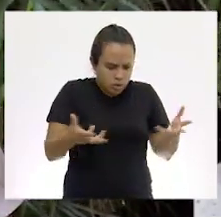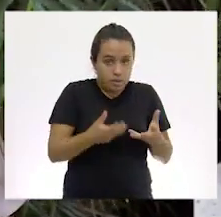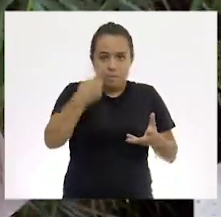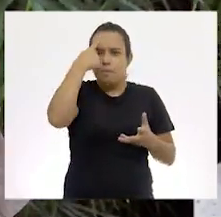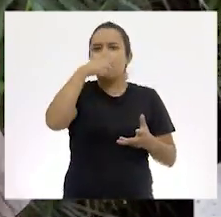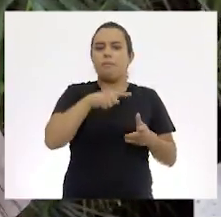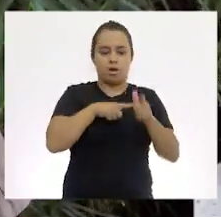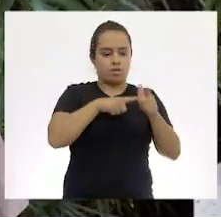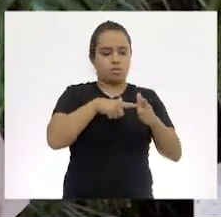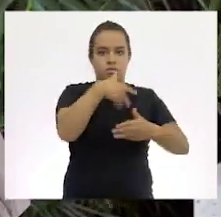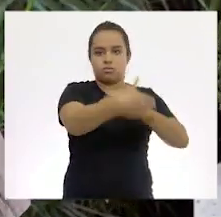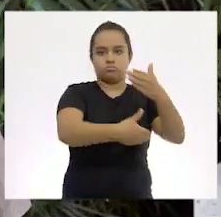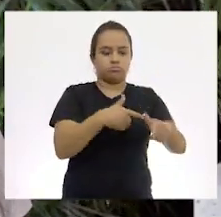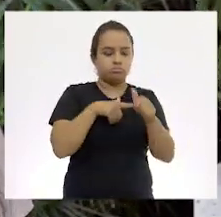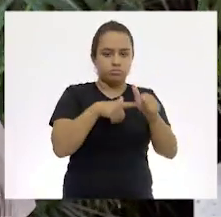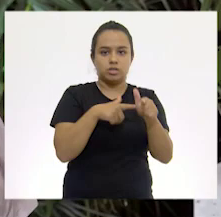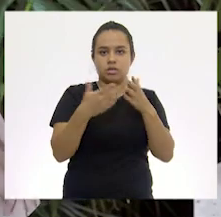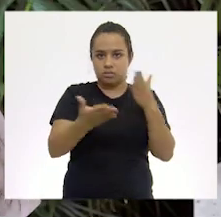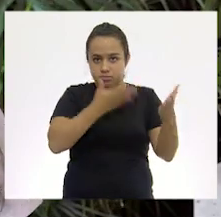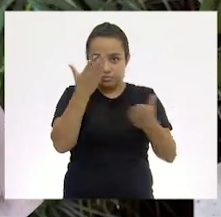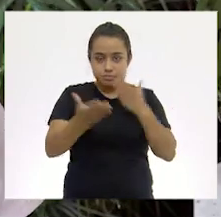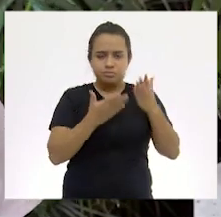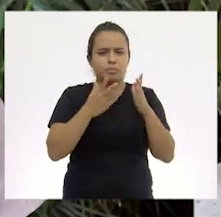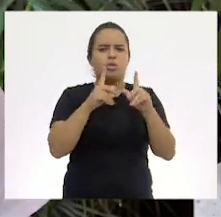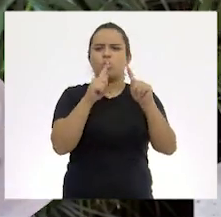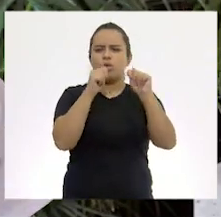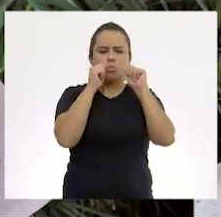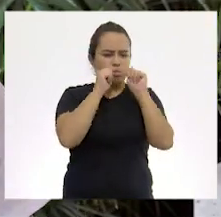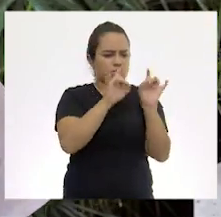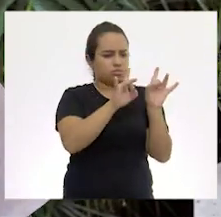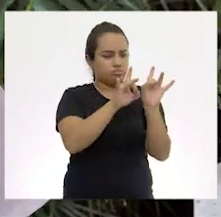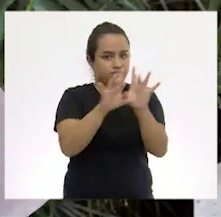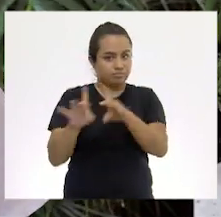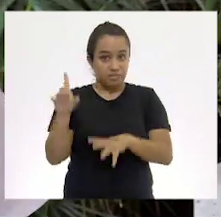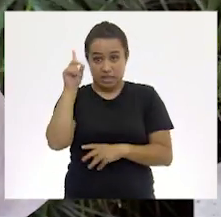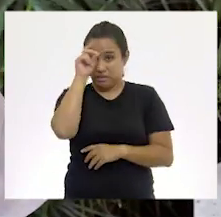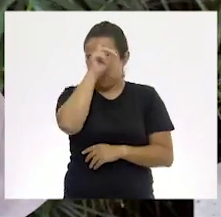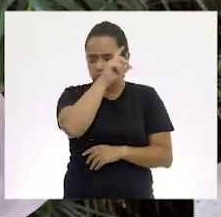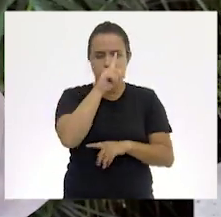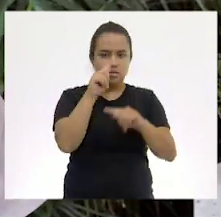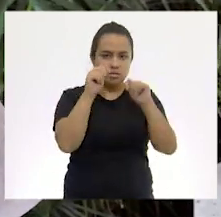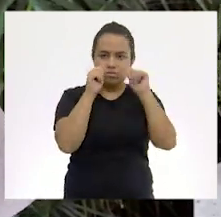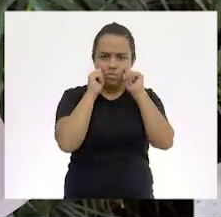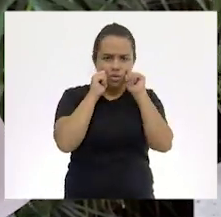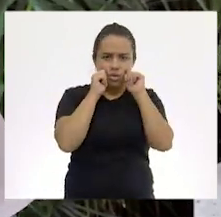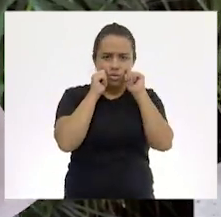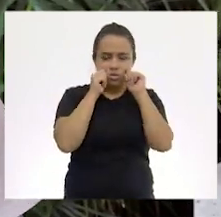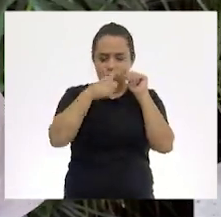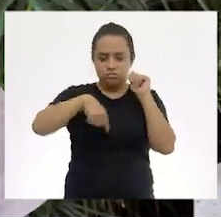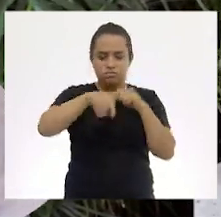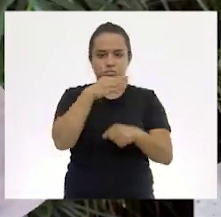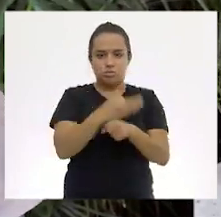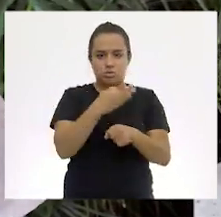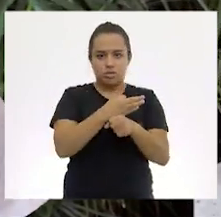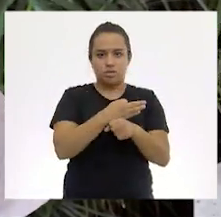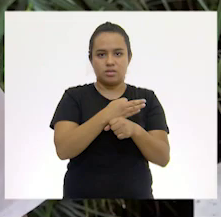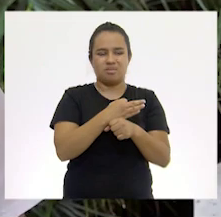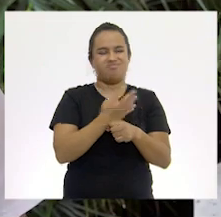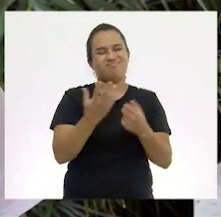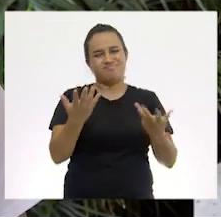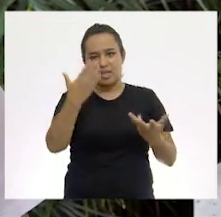salir adelante y poder seguir estudiando, a pesar de todas las circunstancias y las dificultades que estamos pasando por todo